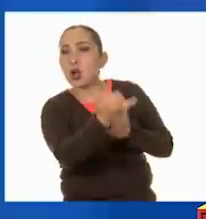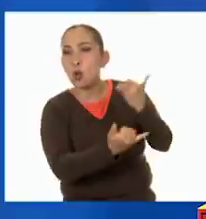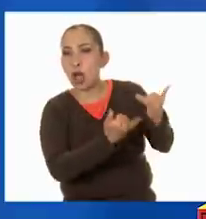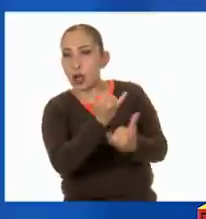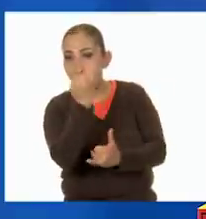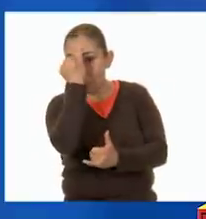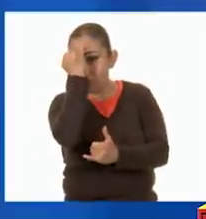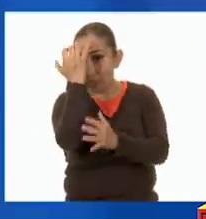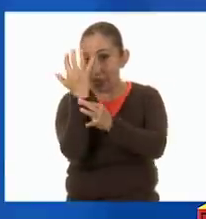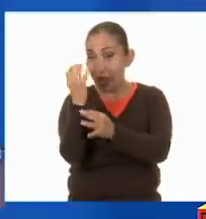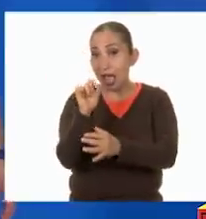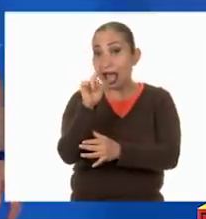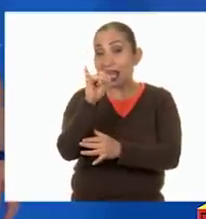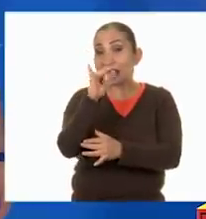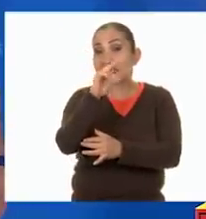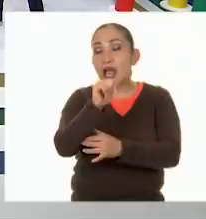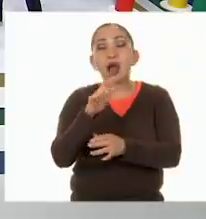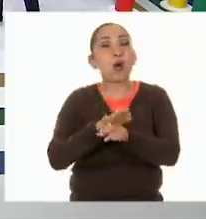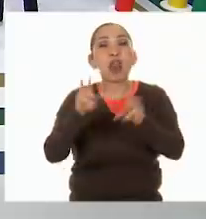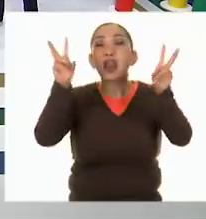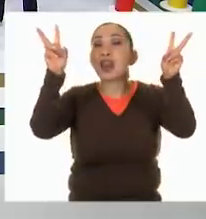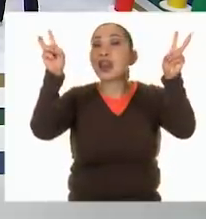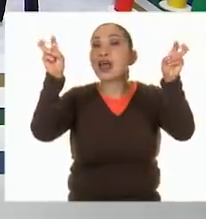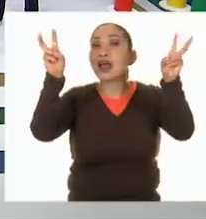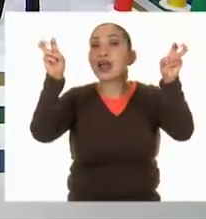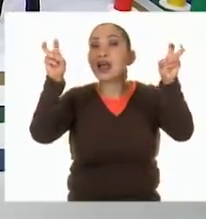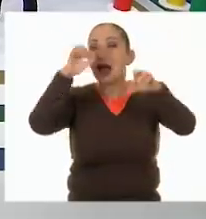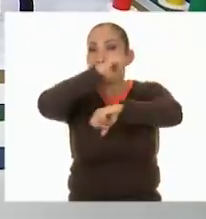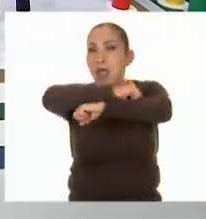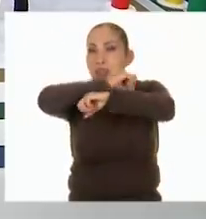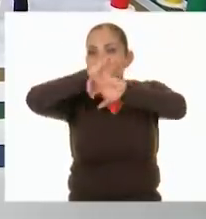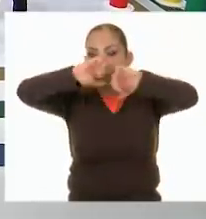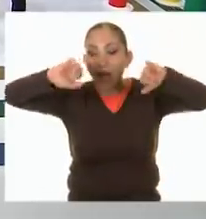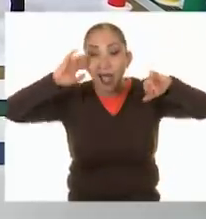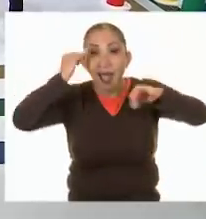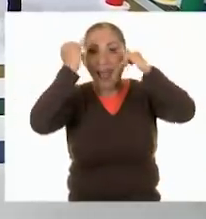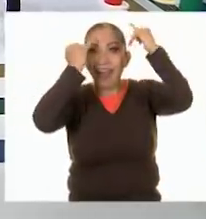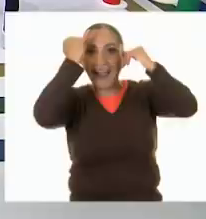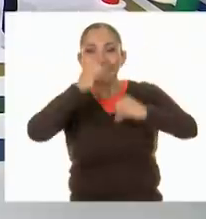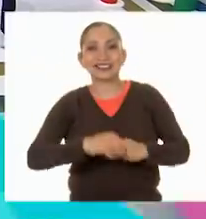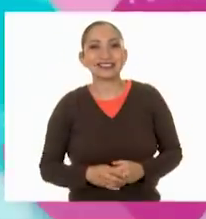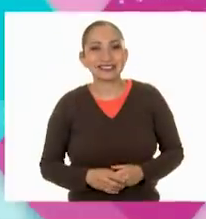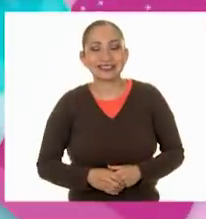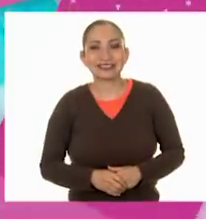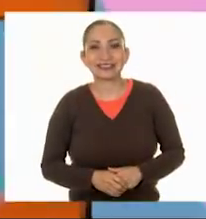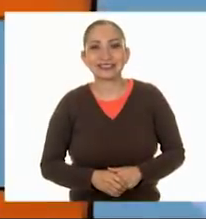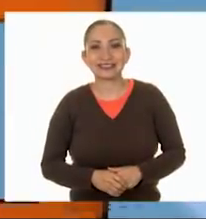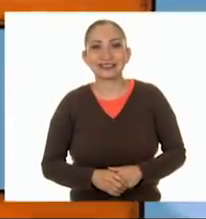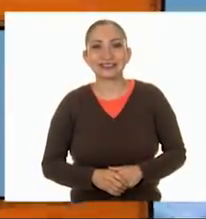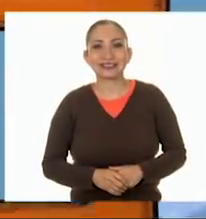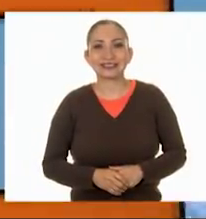que nos propone Alicia en... ¿Eh? ¡Ventana Creativa!